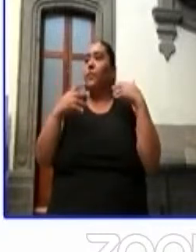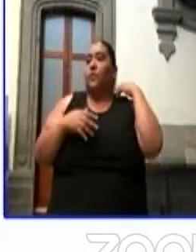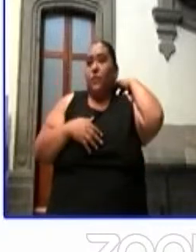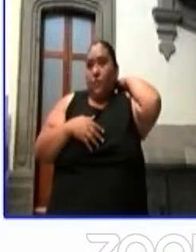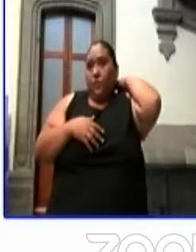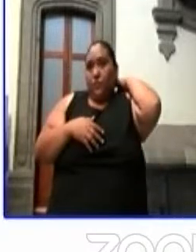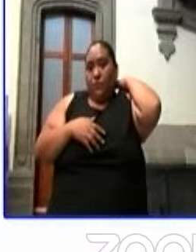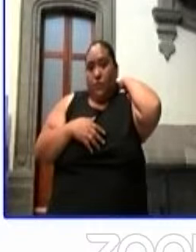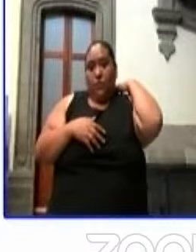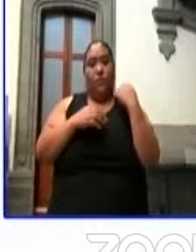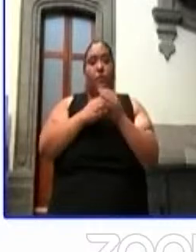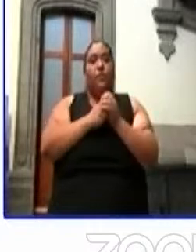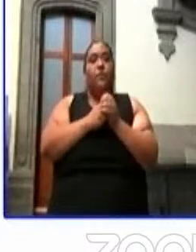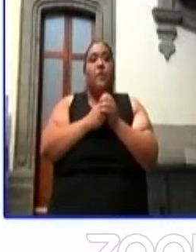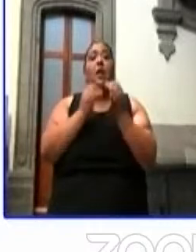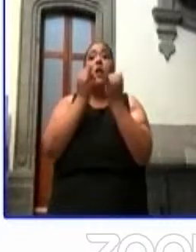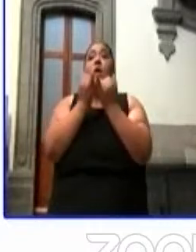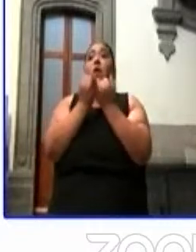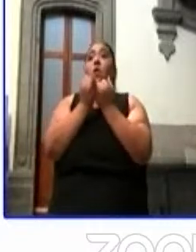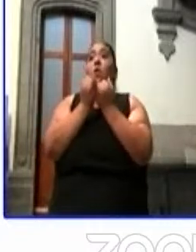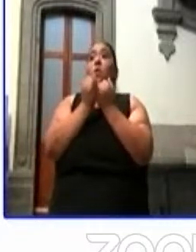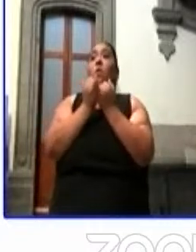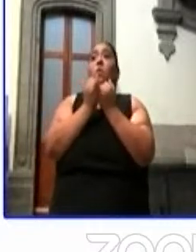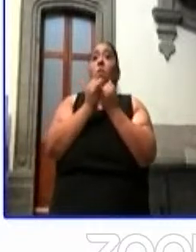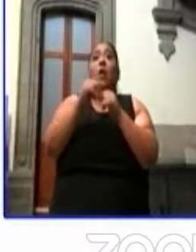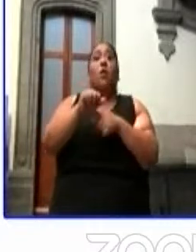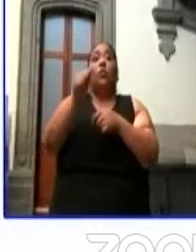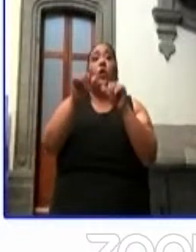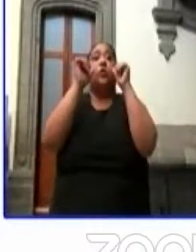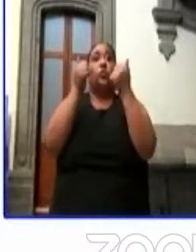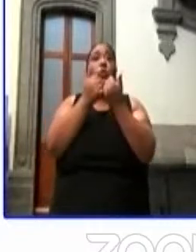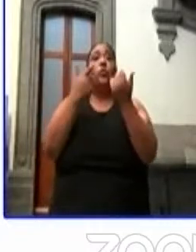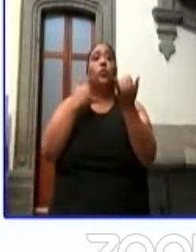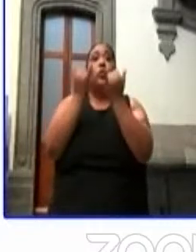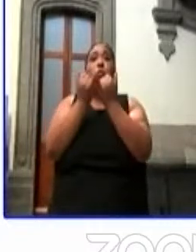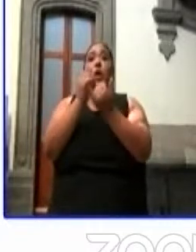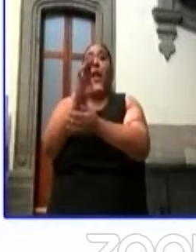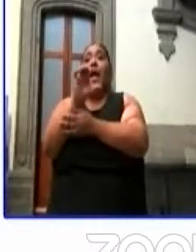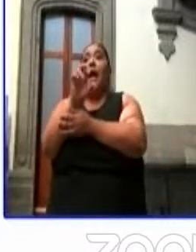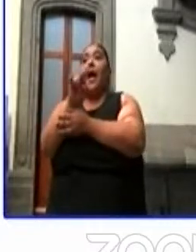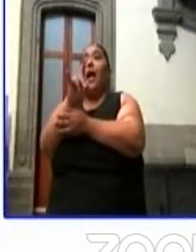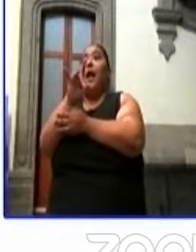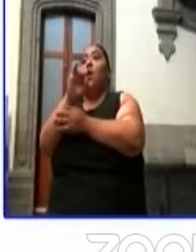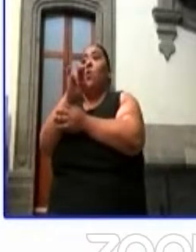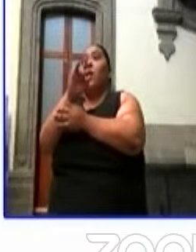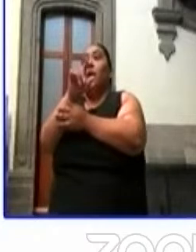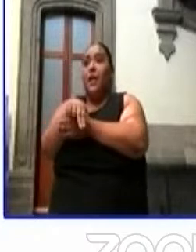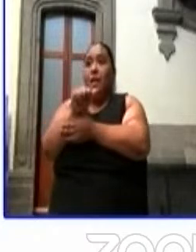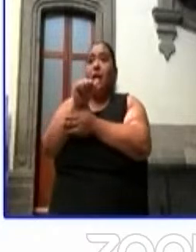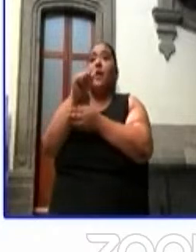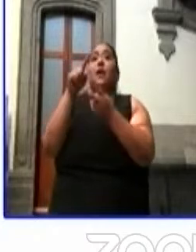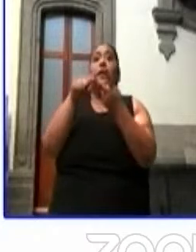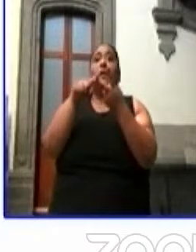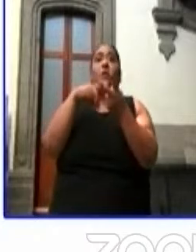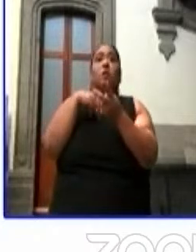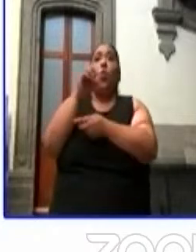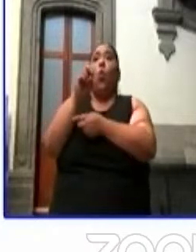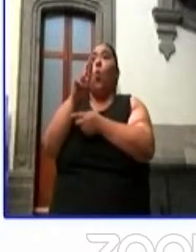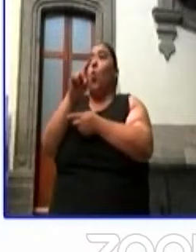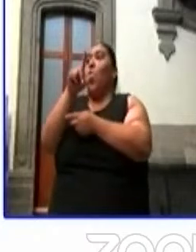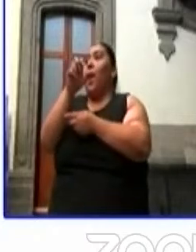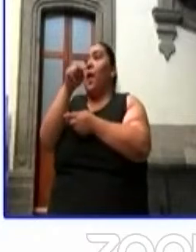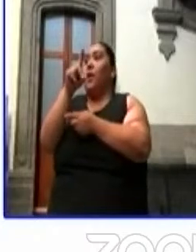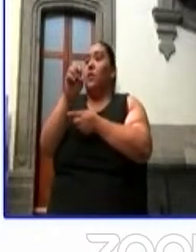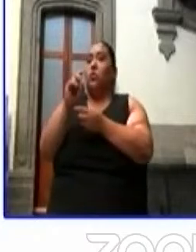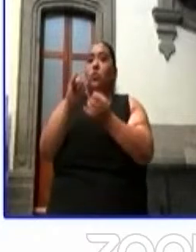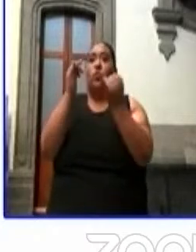También de nuestras organizaciones coaligadas, Camerina Robles y Eduardo Hernández, del Organismo Promotor del Desarrollo